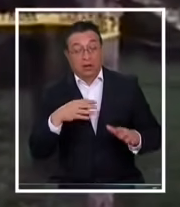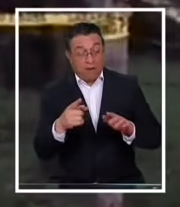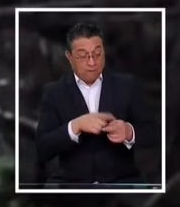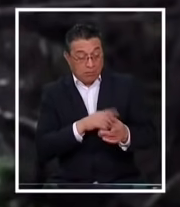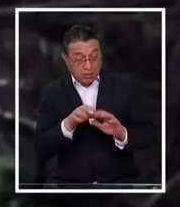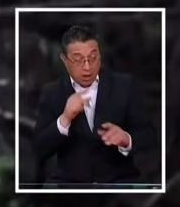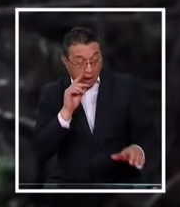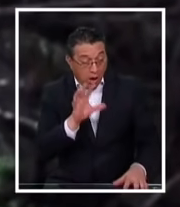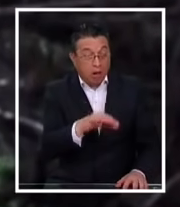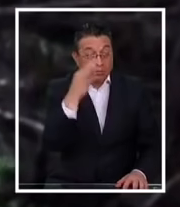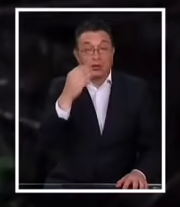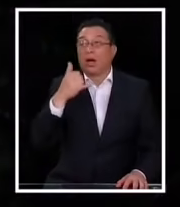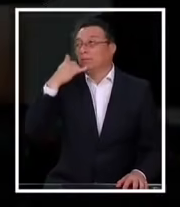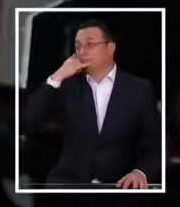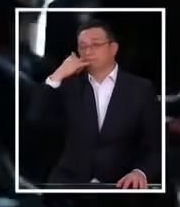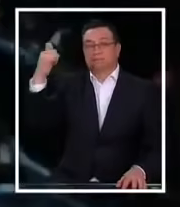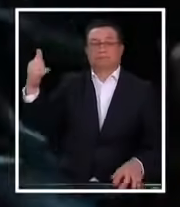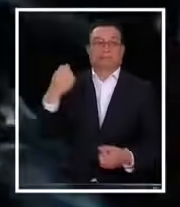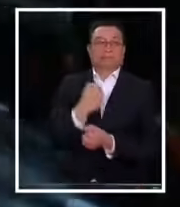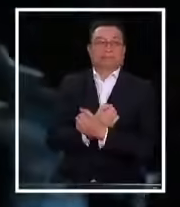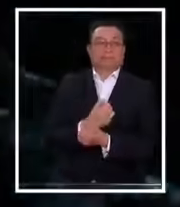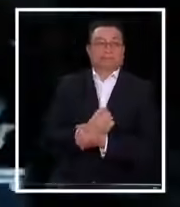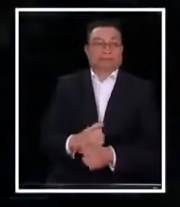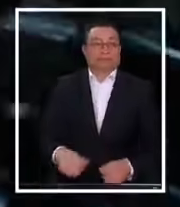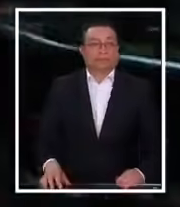familiares, quienes llamaron a la policía.